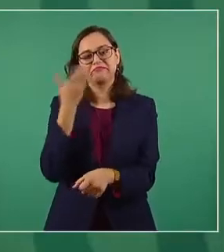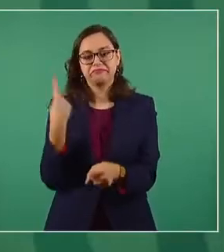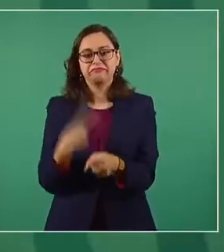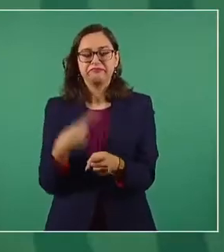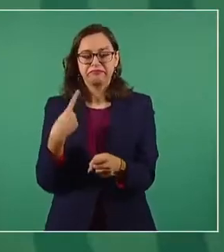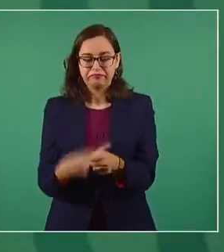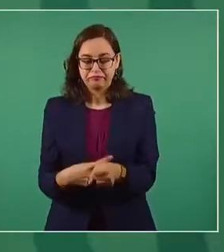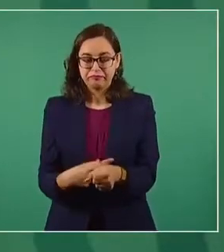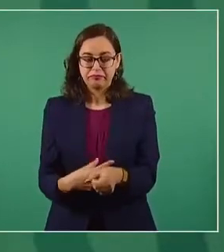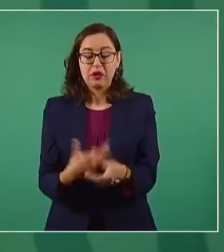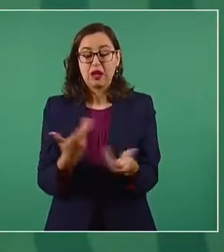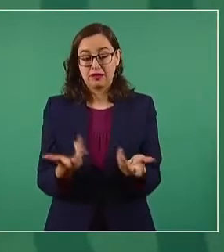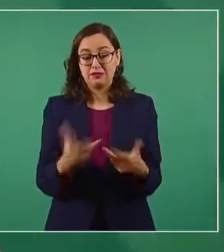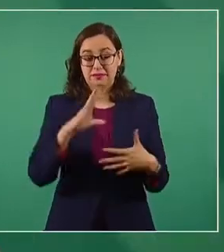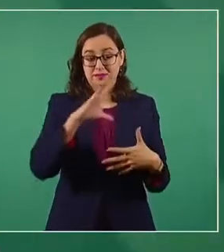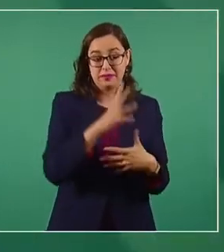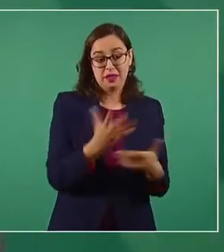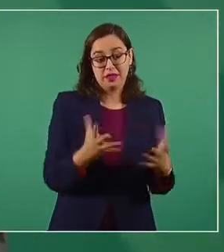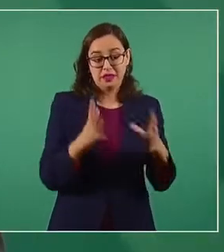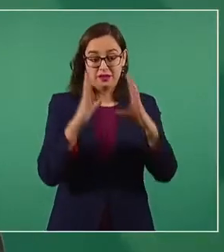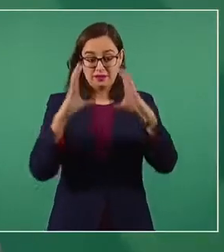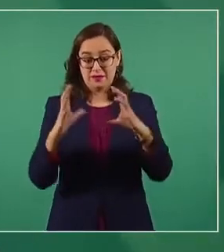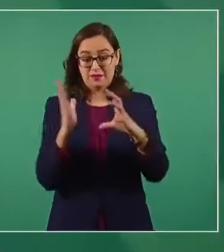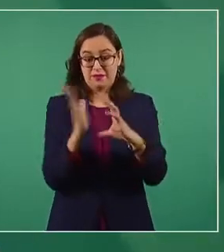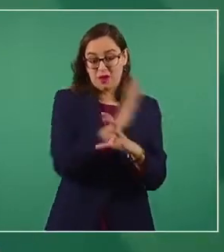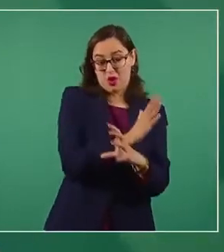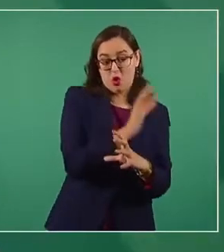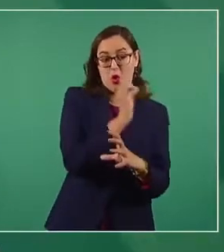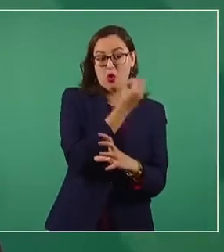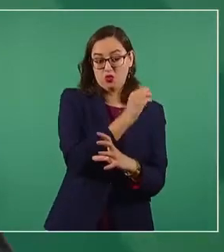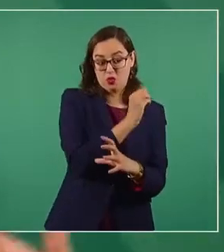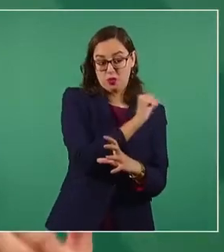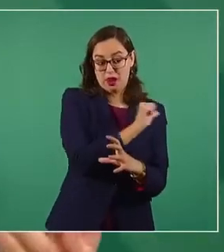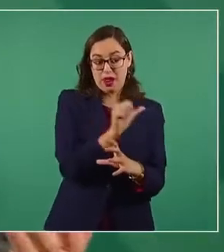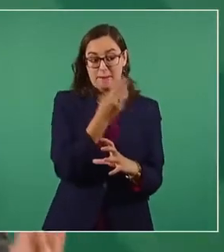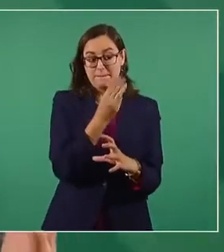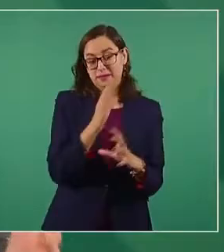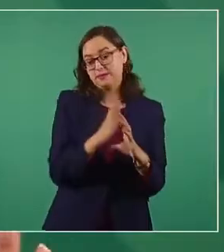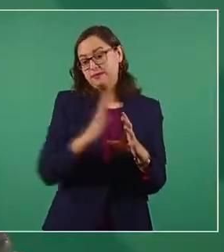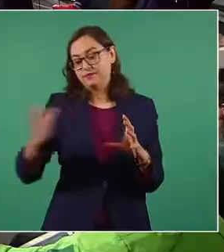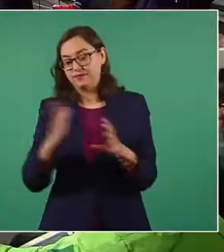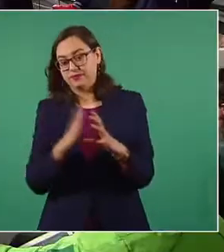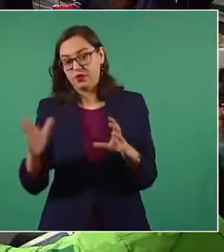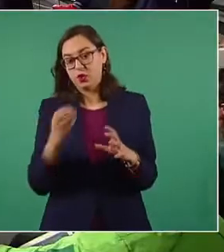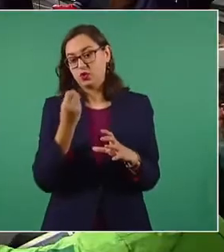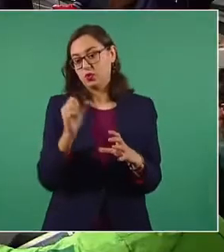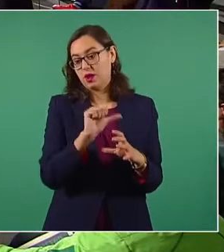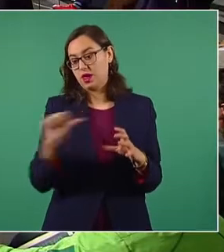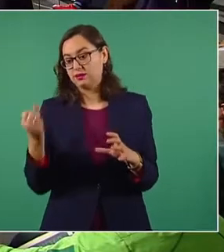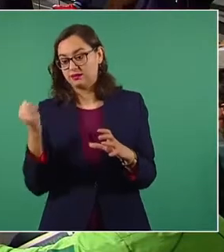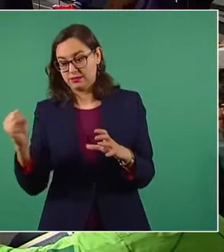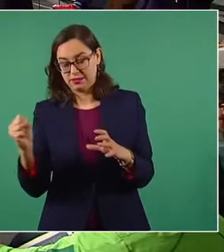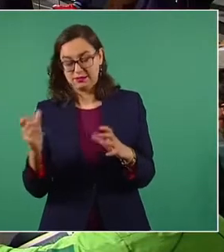norte, de octubre a marzo; para el hemisferio sur, de abril a septiembre. Hay enfermedades